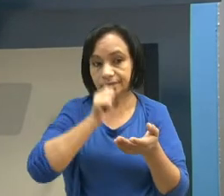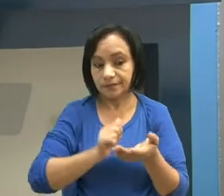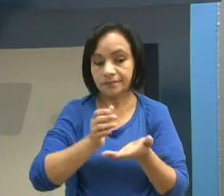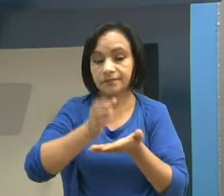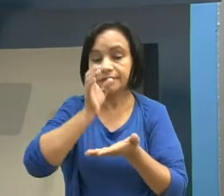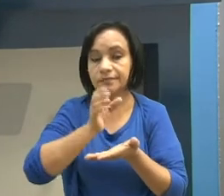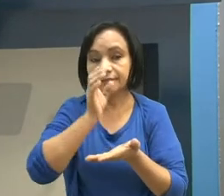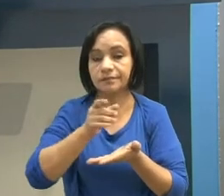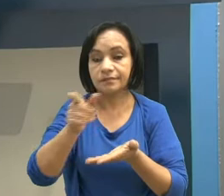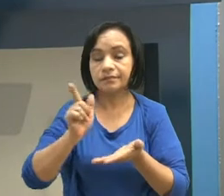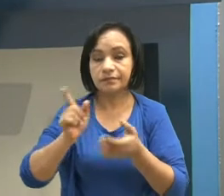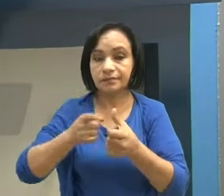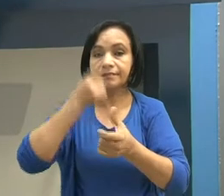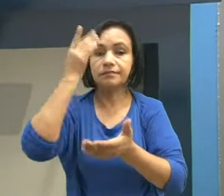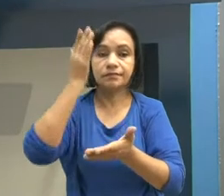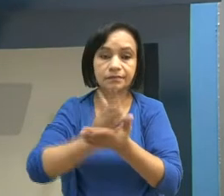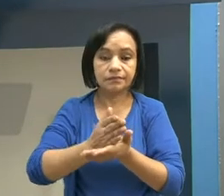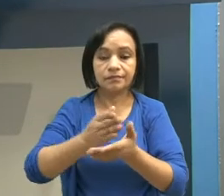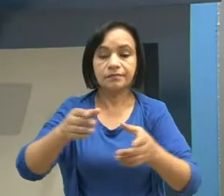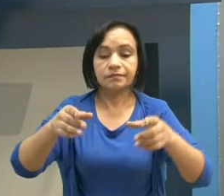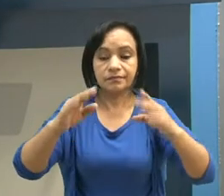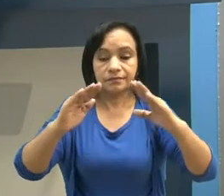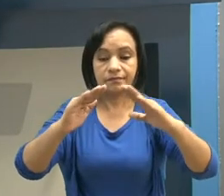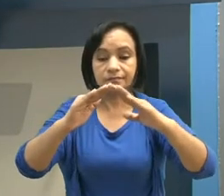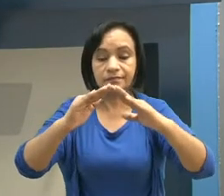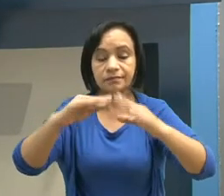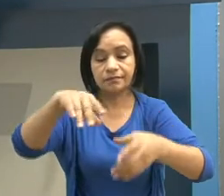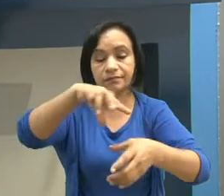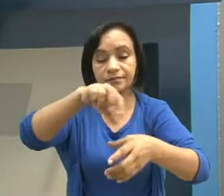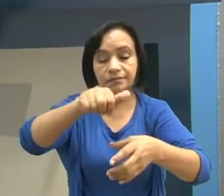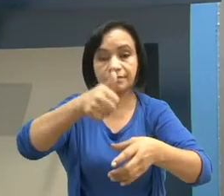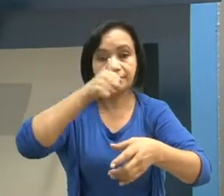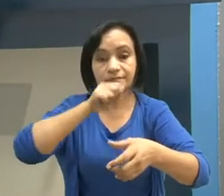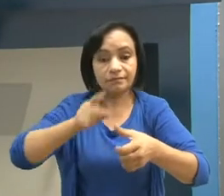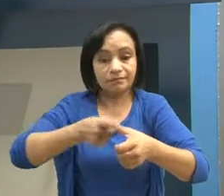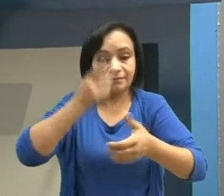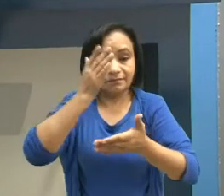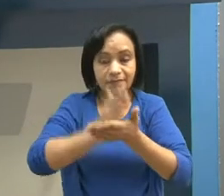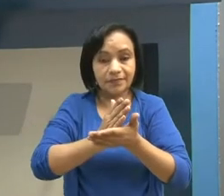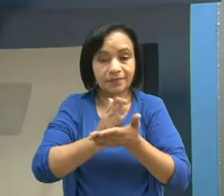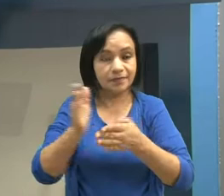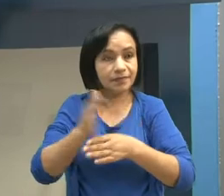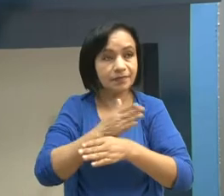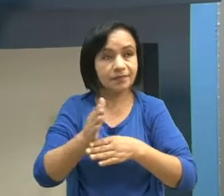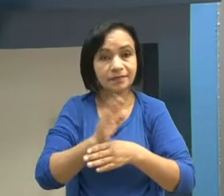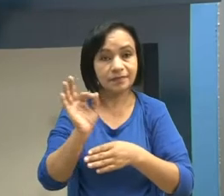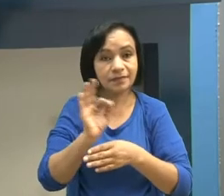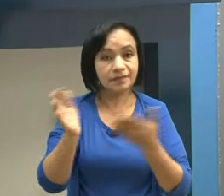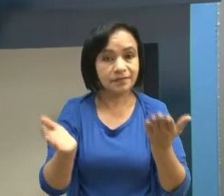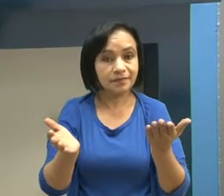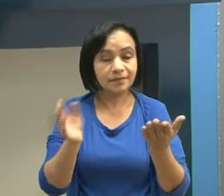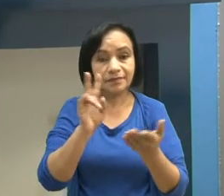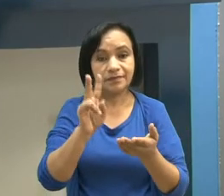que les llevamos por primera vez un grifo o un servicio de agua a su casa, en cualquiera de las dos modalidades, y hablamos